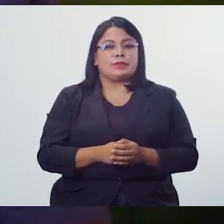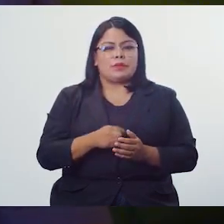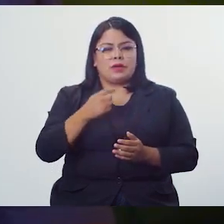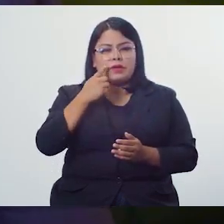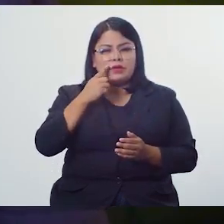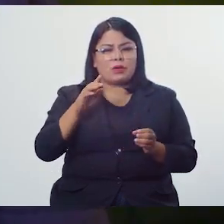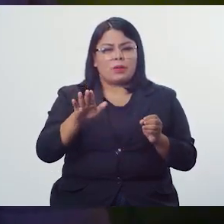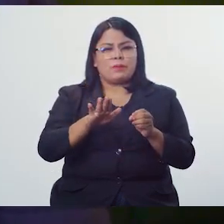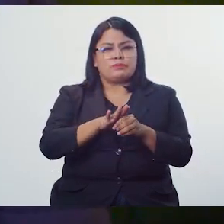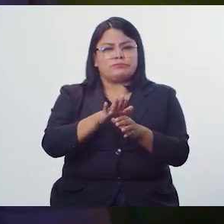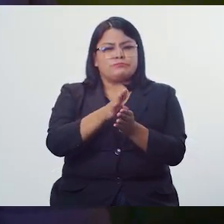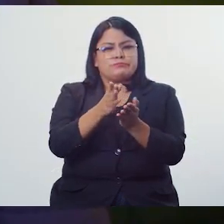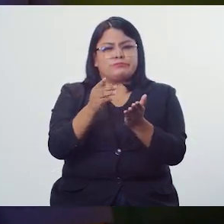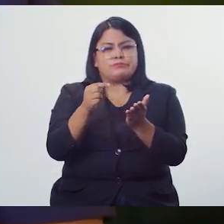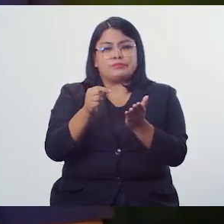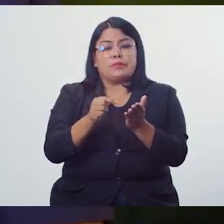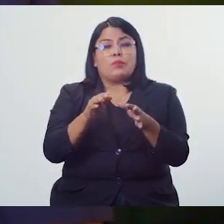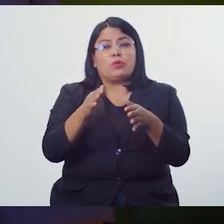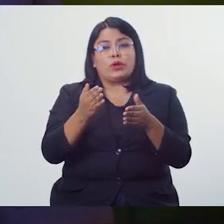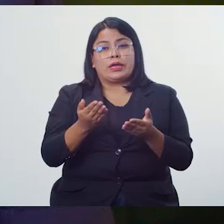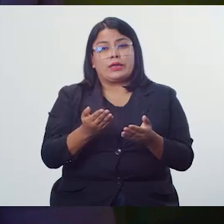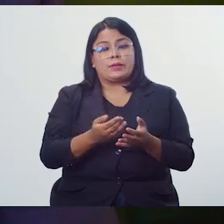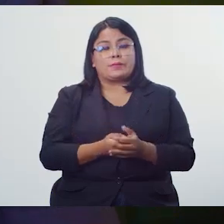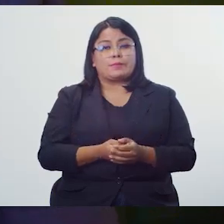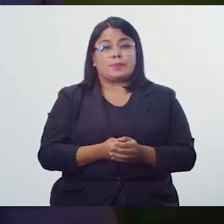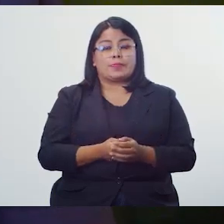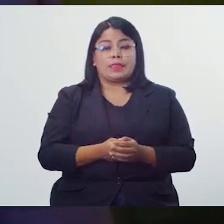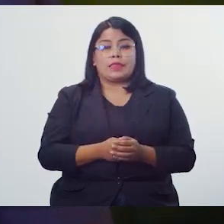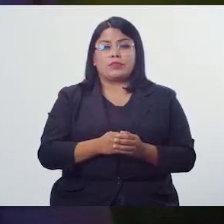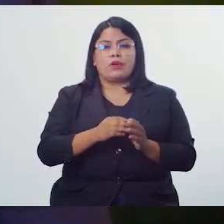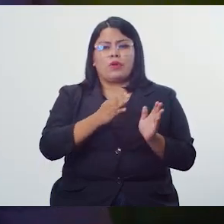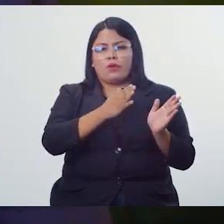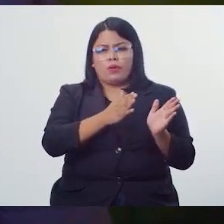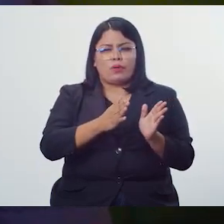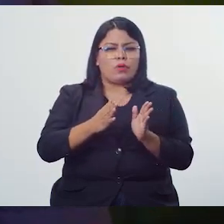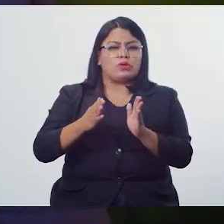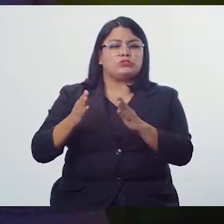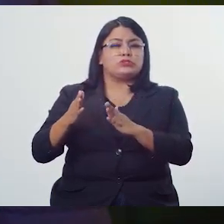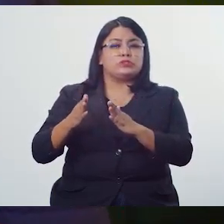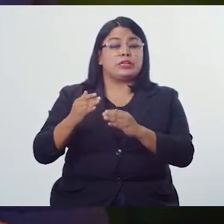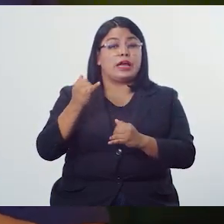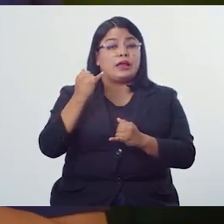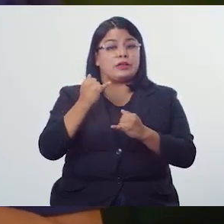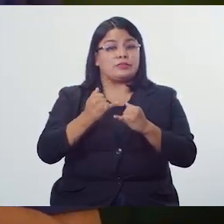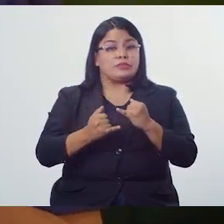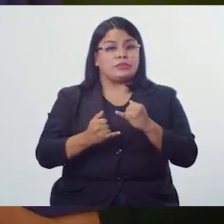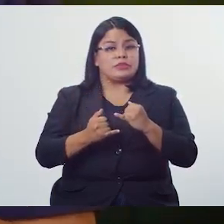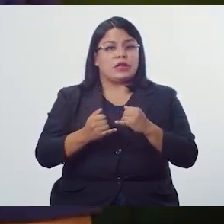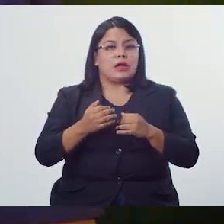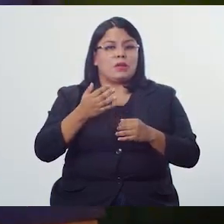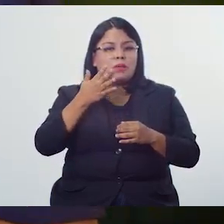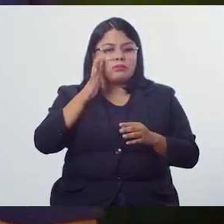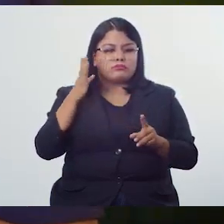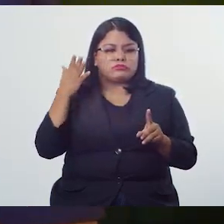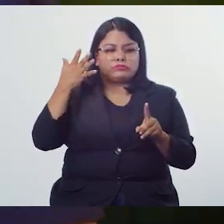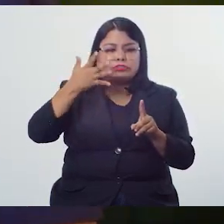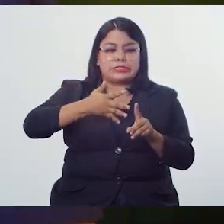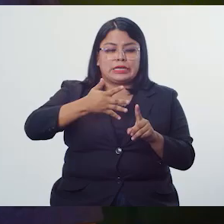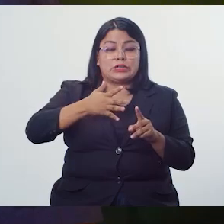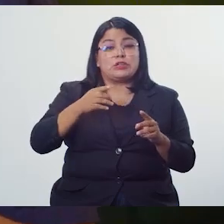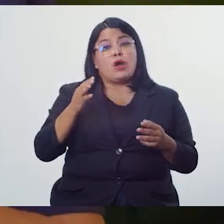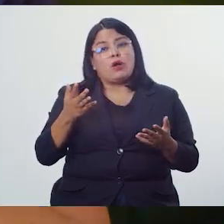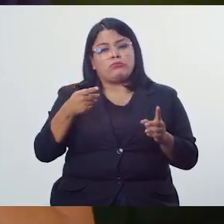ninguna de las secciones que hemos mencionado, ya que todas estas secciones al final tienen como reto, ¿verdad? O